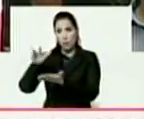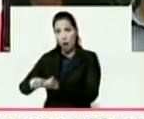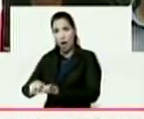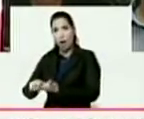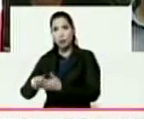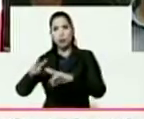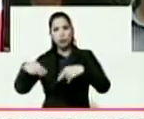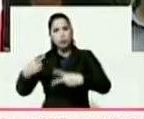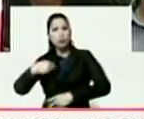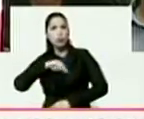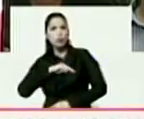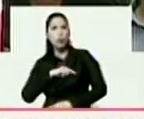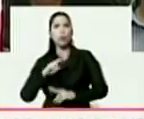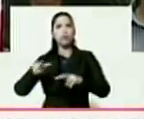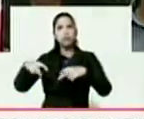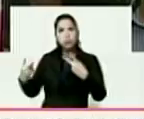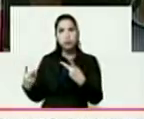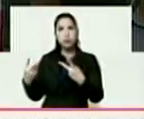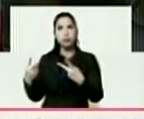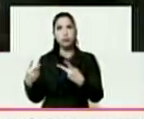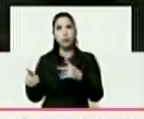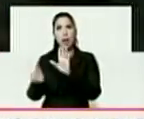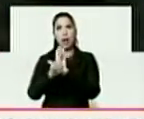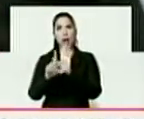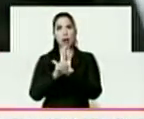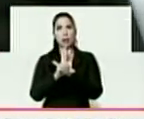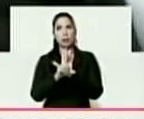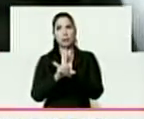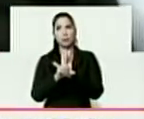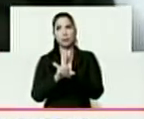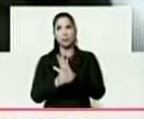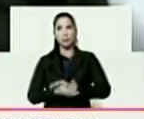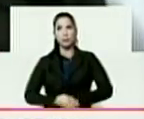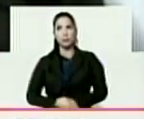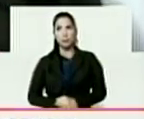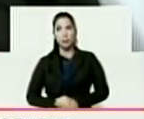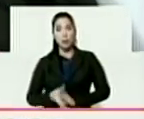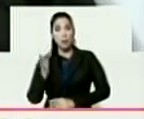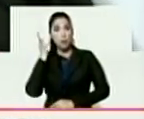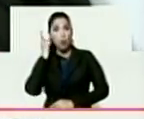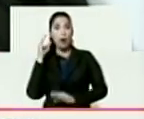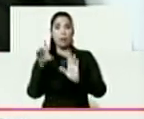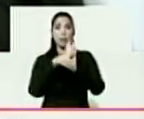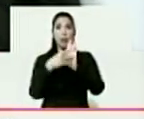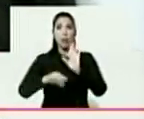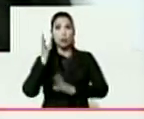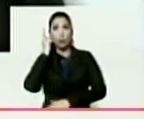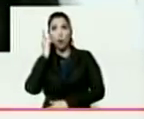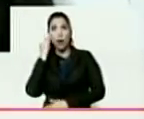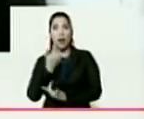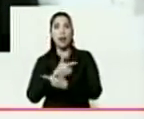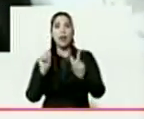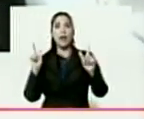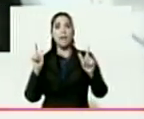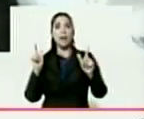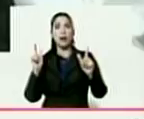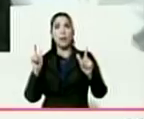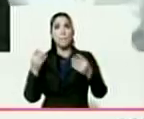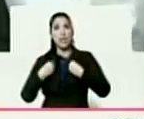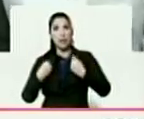modificarla vamos a probar la modificación de la ley con la mujer el derecho a la mujer un mundo libre de violencia